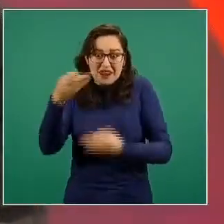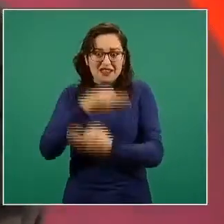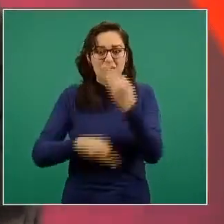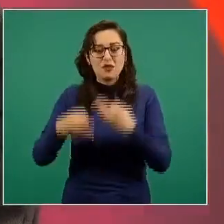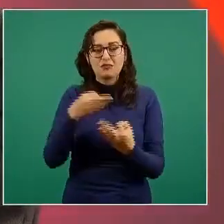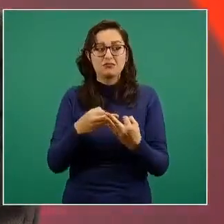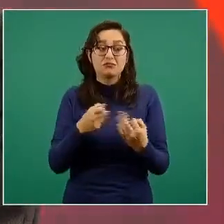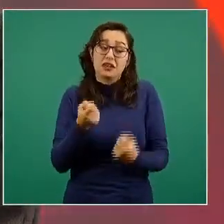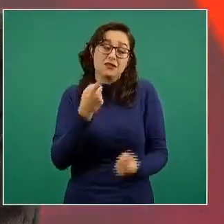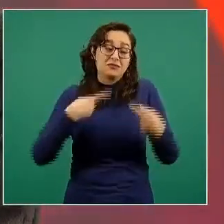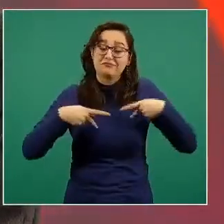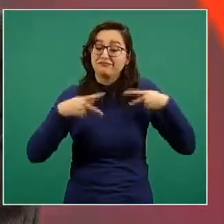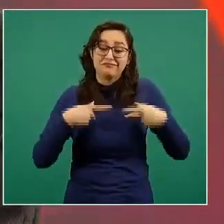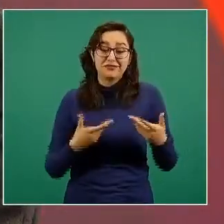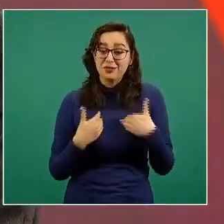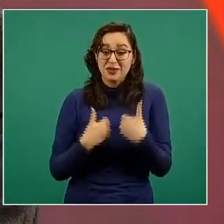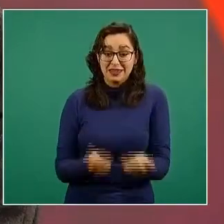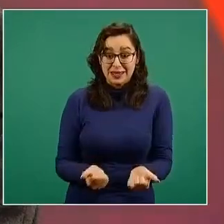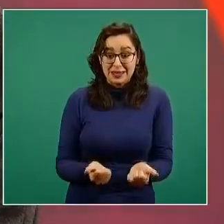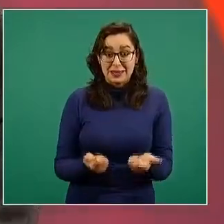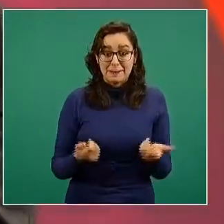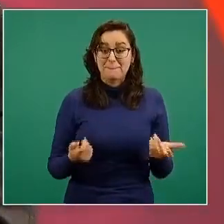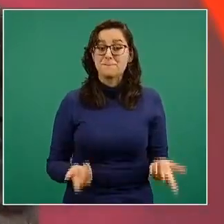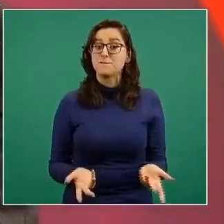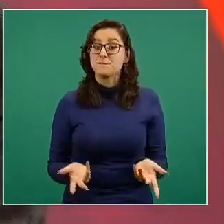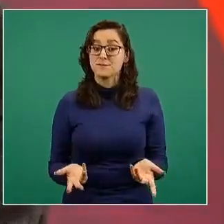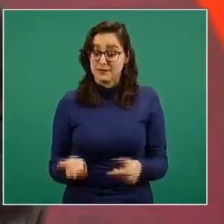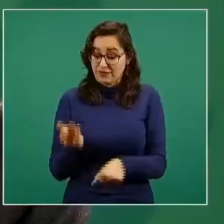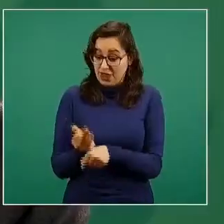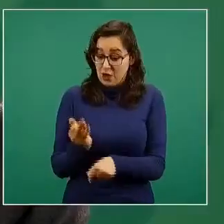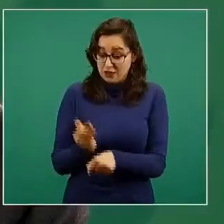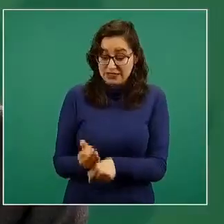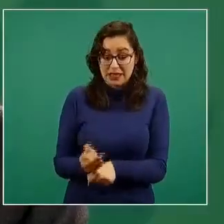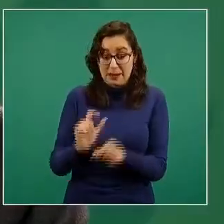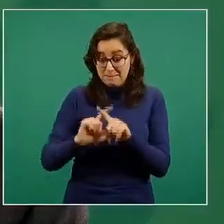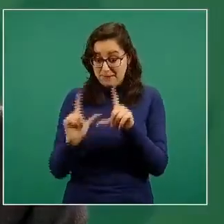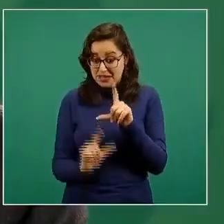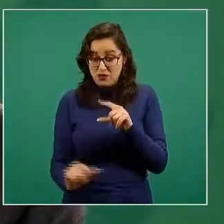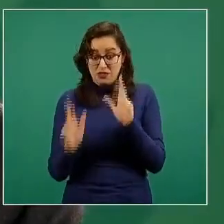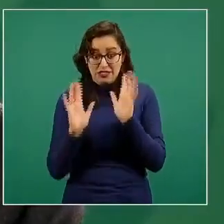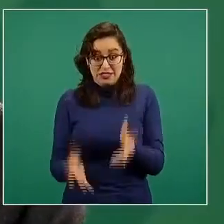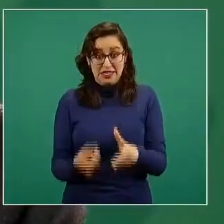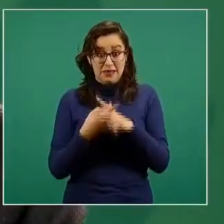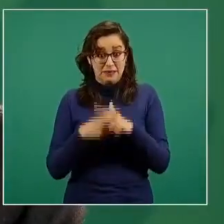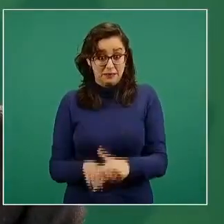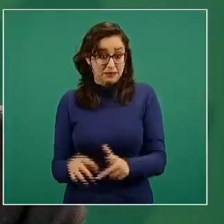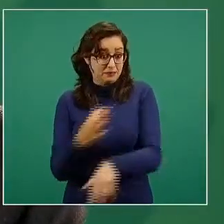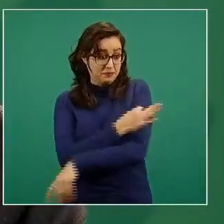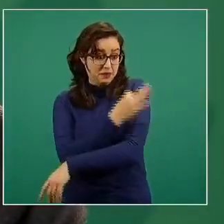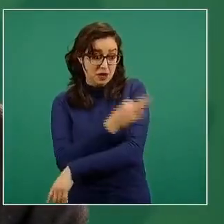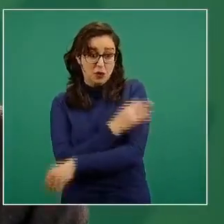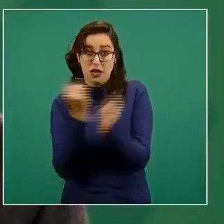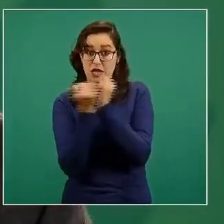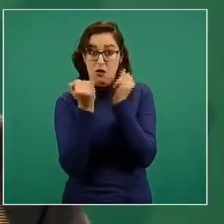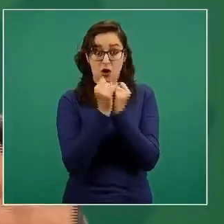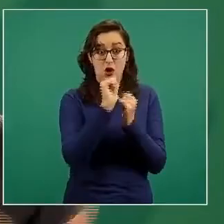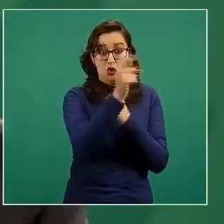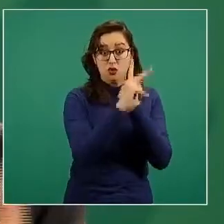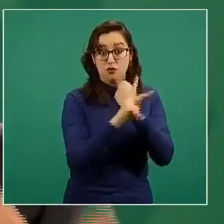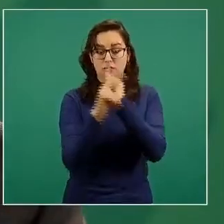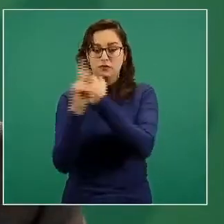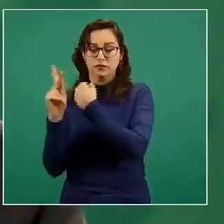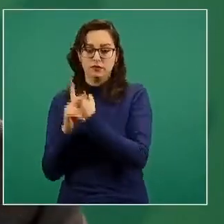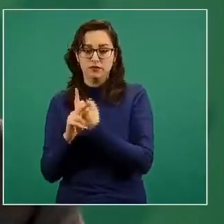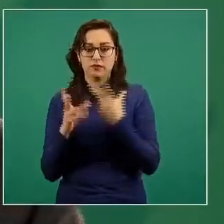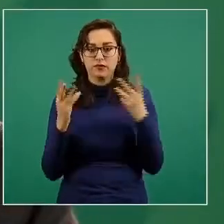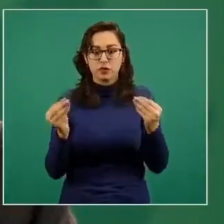Ahorita mismo, con el uso de vacunas en el propio país, en México, pero está pasando en todos los países, empieza esta